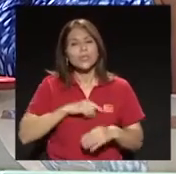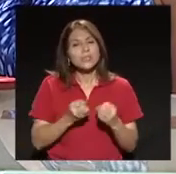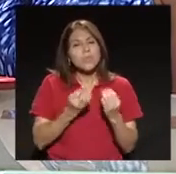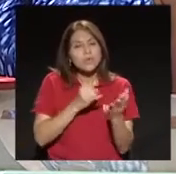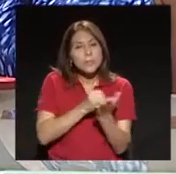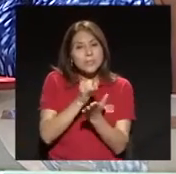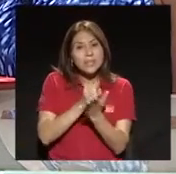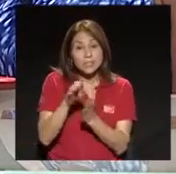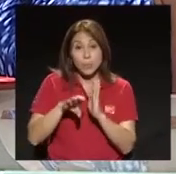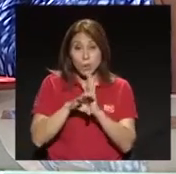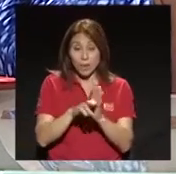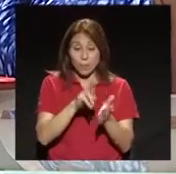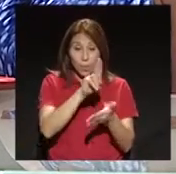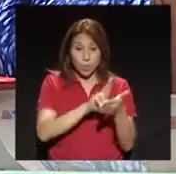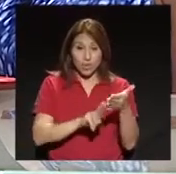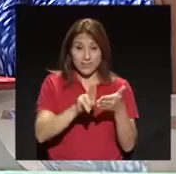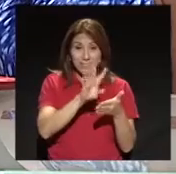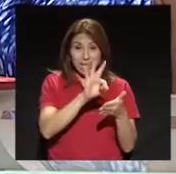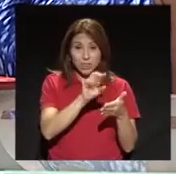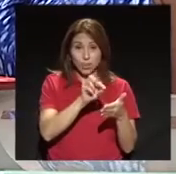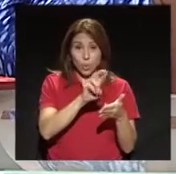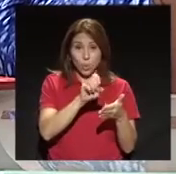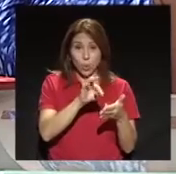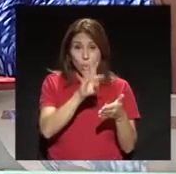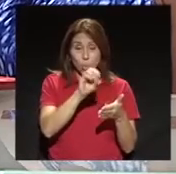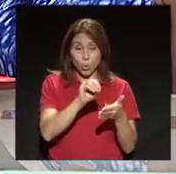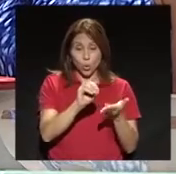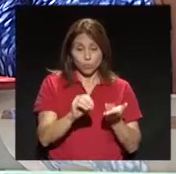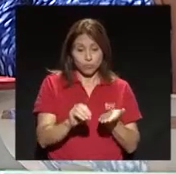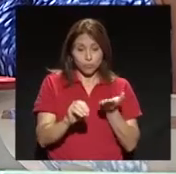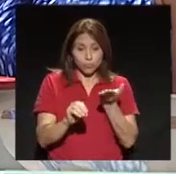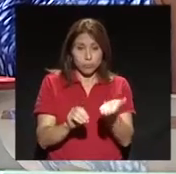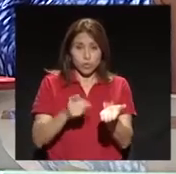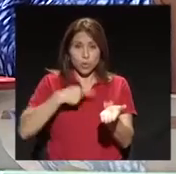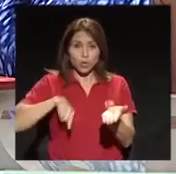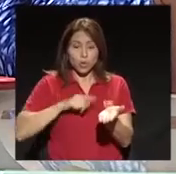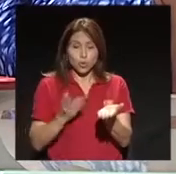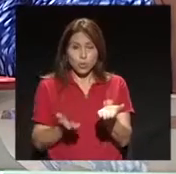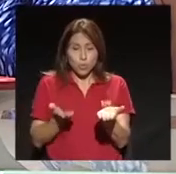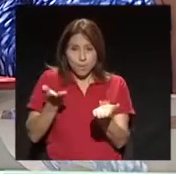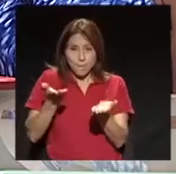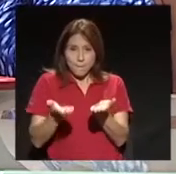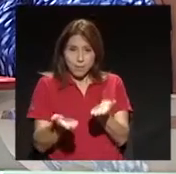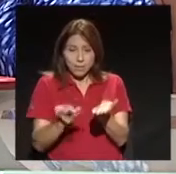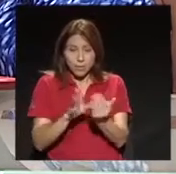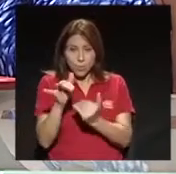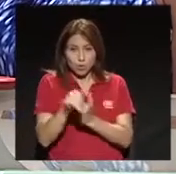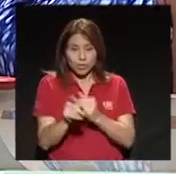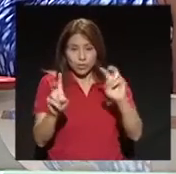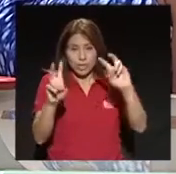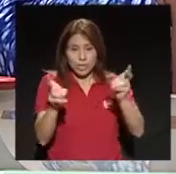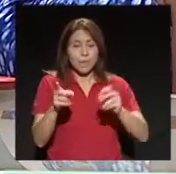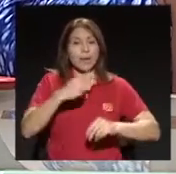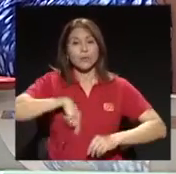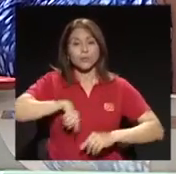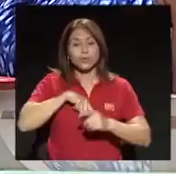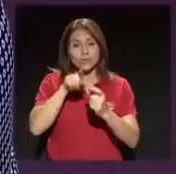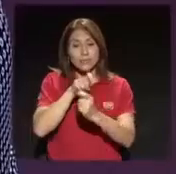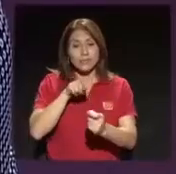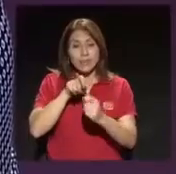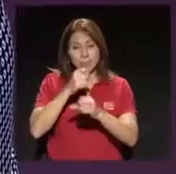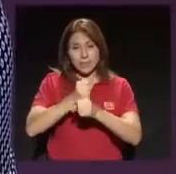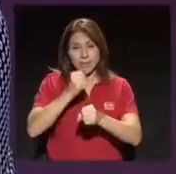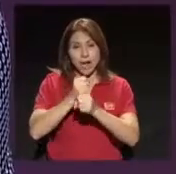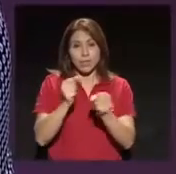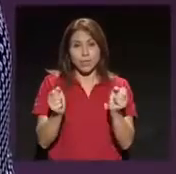contrapartes de la Universidad de Toronto en un proyecto grande sobre este tema. Estamos trabajando específicamente con